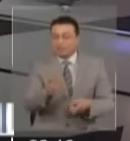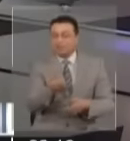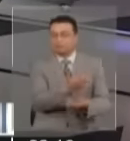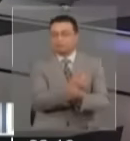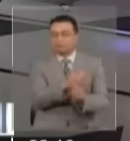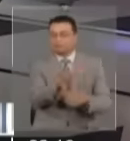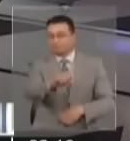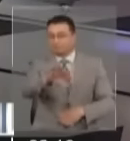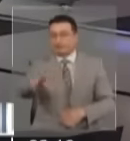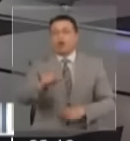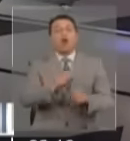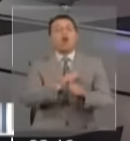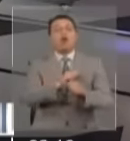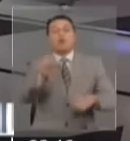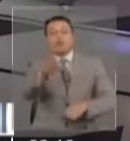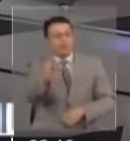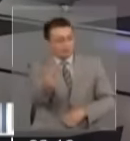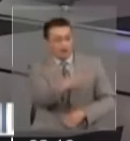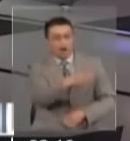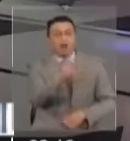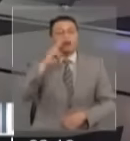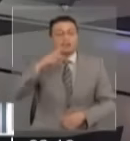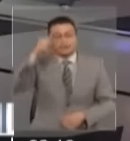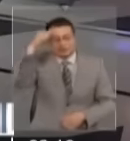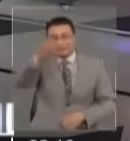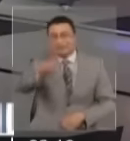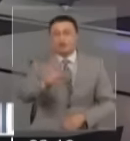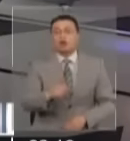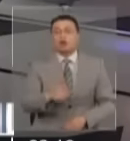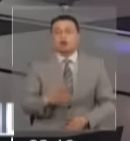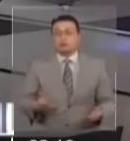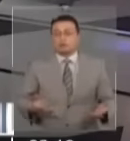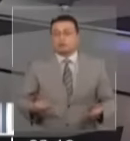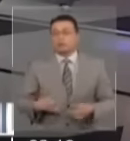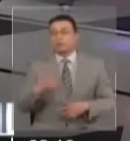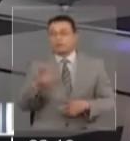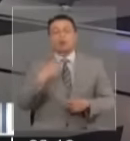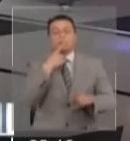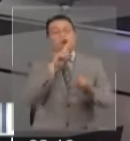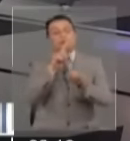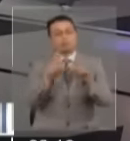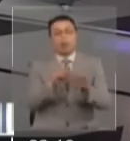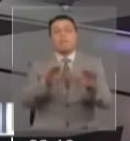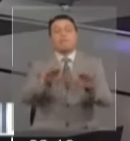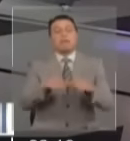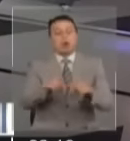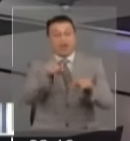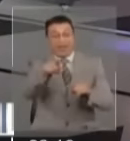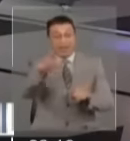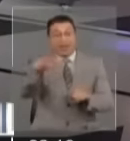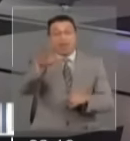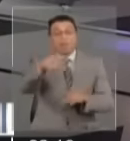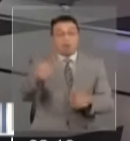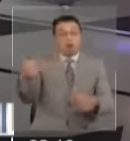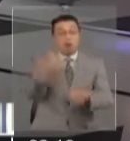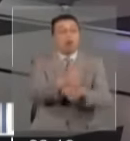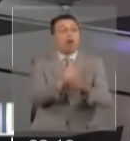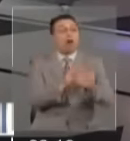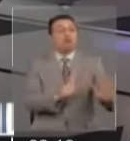una persona que todavía no ha sido sancionada. Andrés, si nadie te está diciendo... Mira, es que los cuestionamientos van a seguir porque él está ahí. Siempre van a